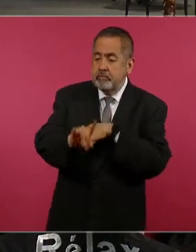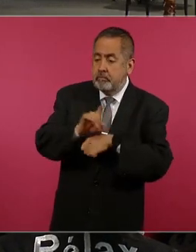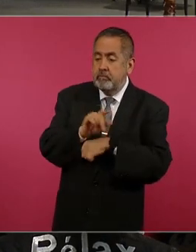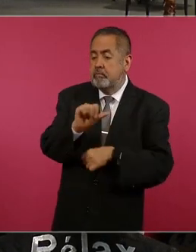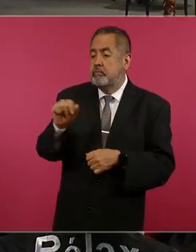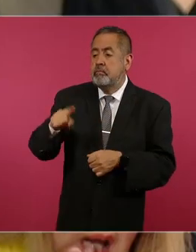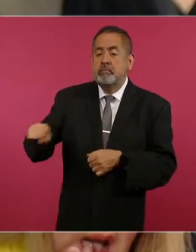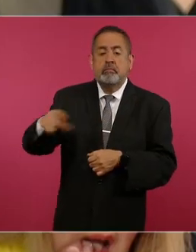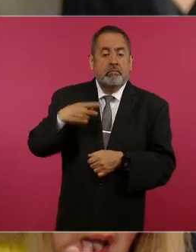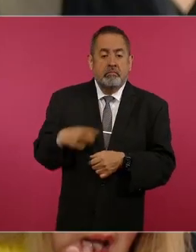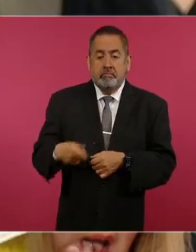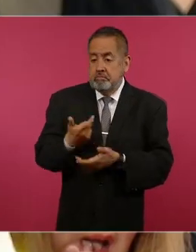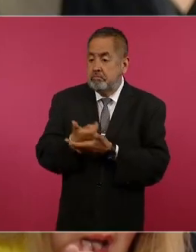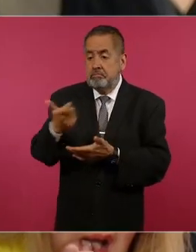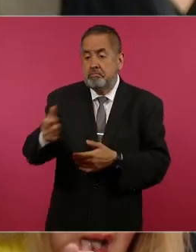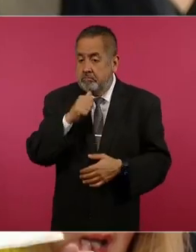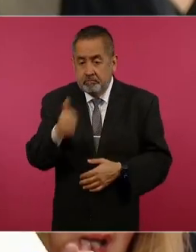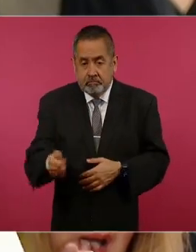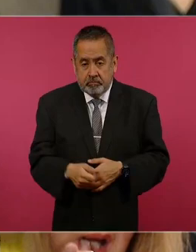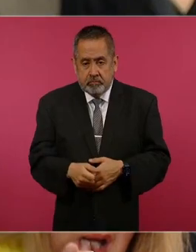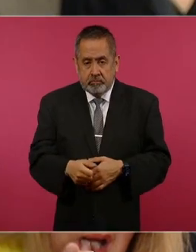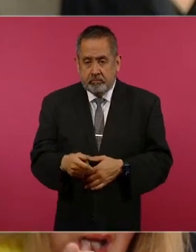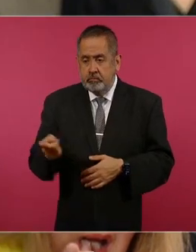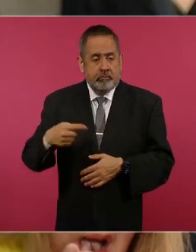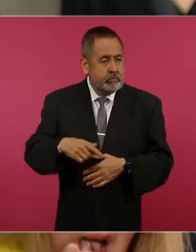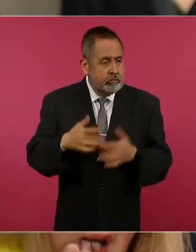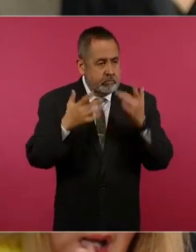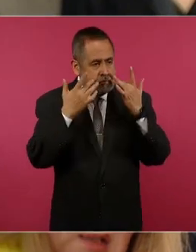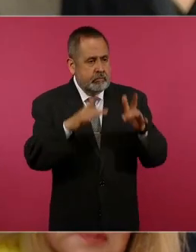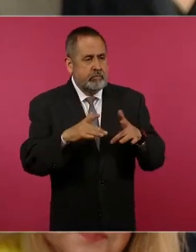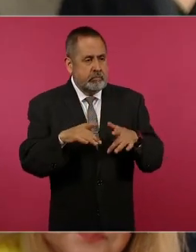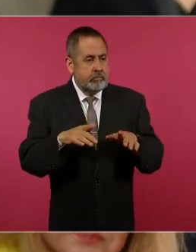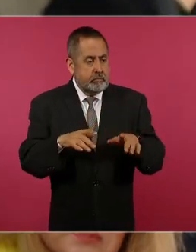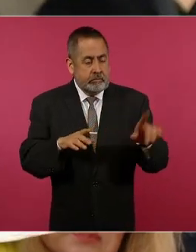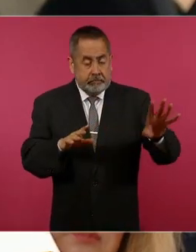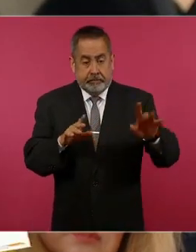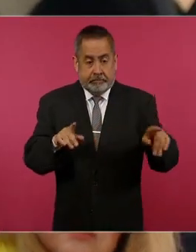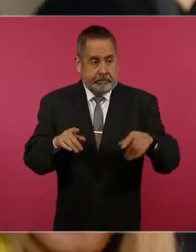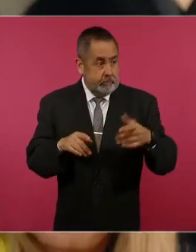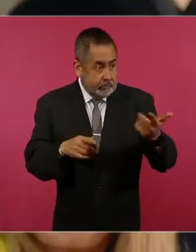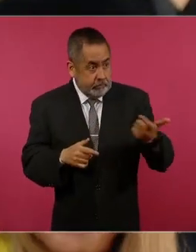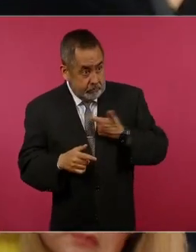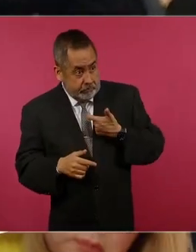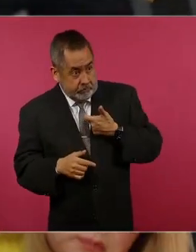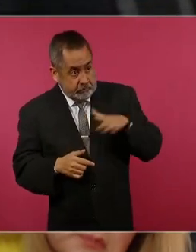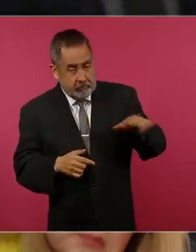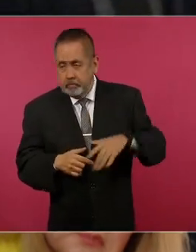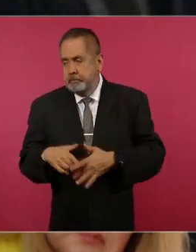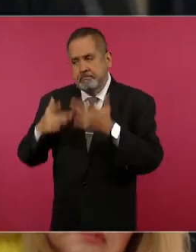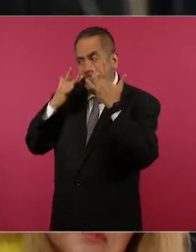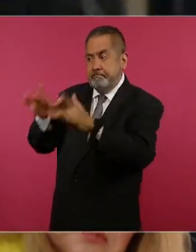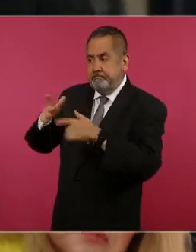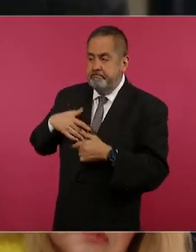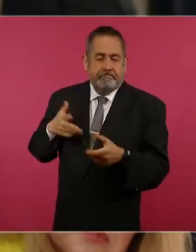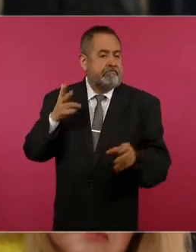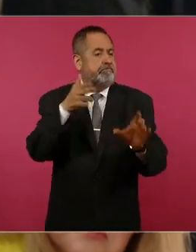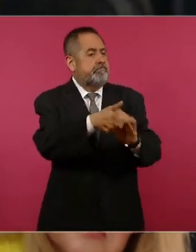porque se le contrató, esta gente renunció a sus empleos que tenía en algunos casos,